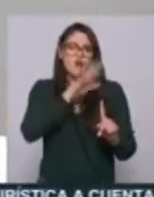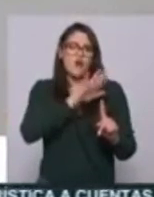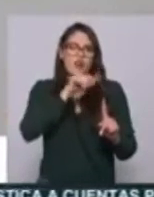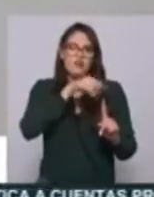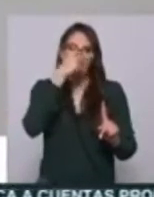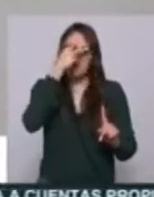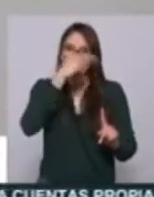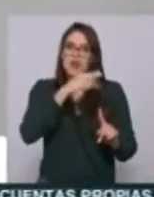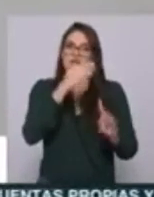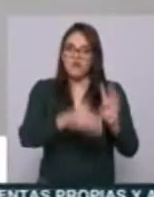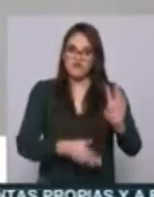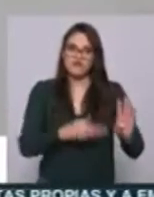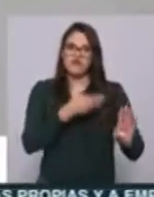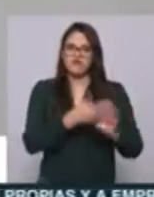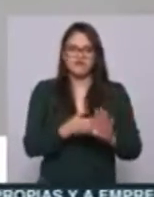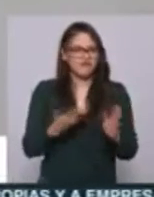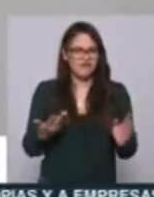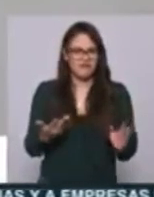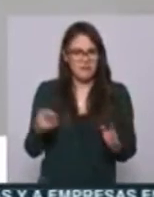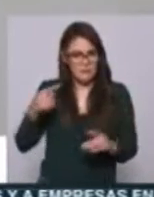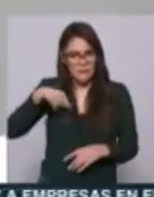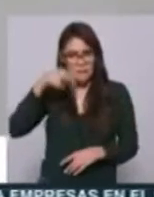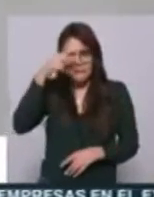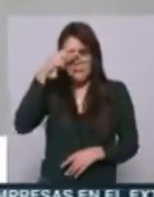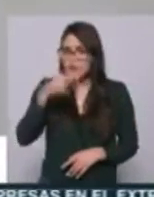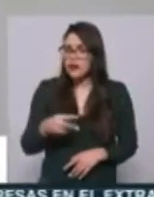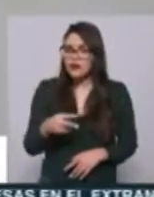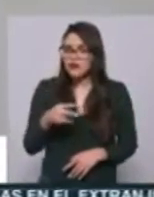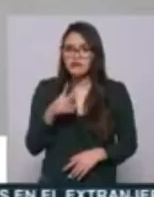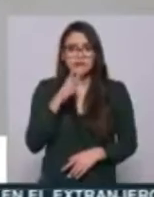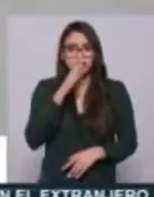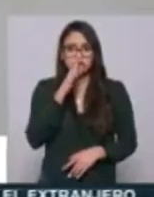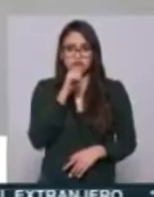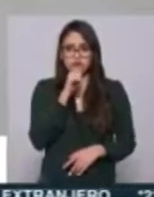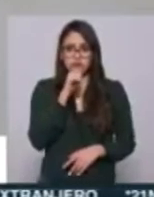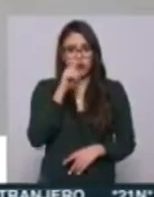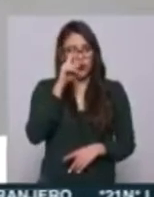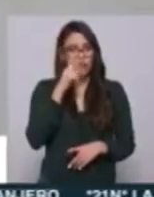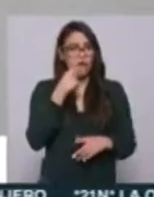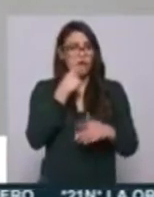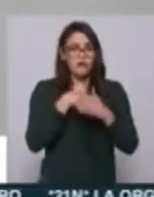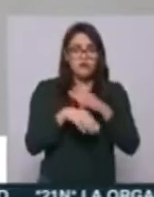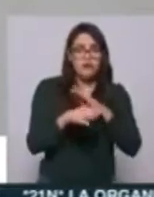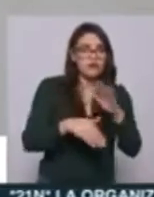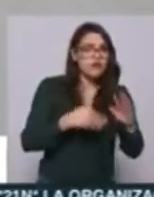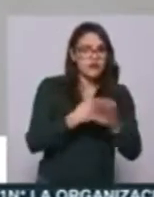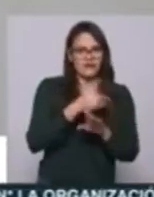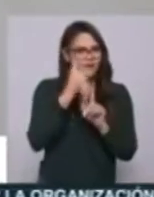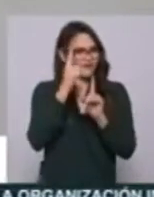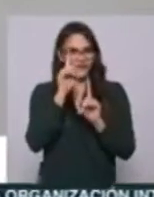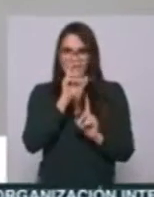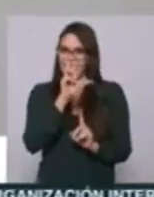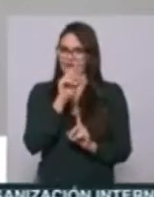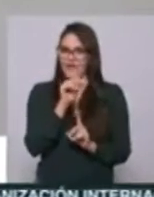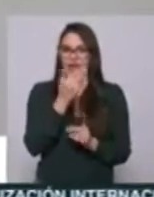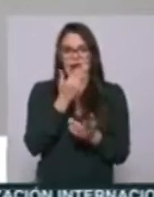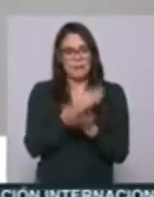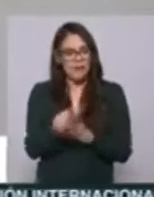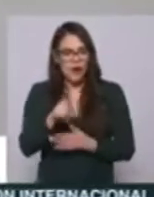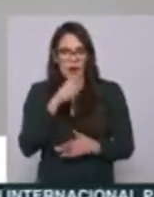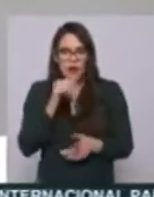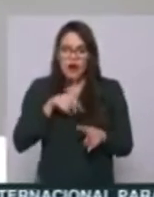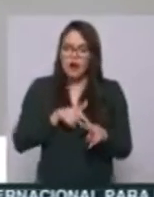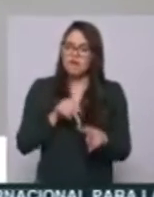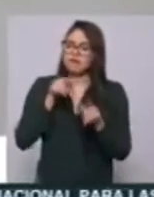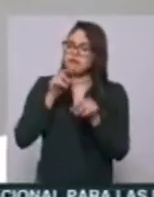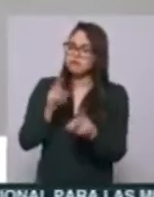a mexicanos en particular. México no puede, no solamente ni denunciar, no puede permitir que esto se